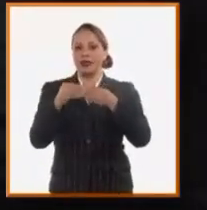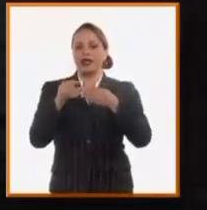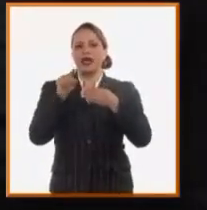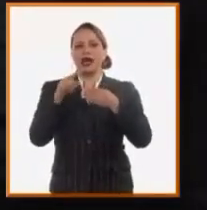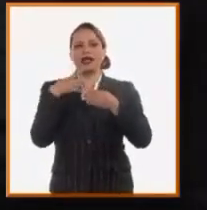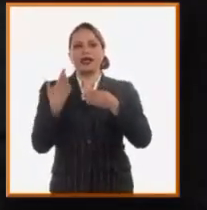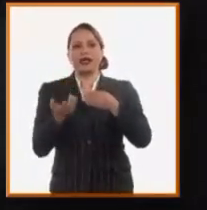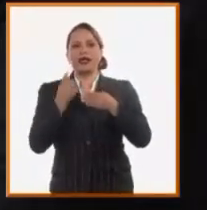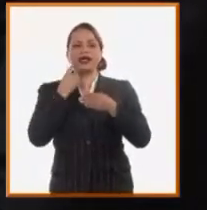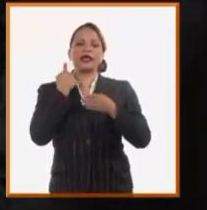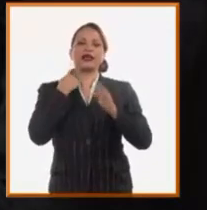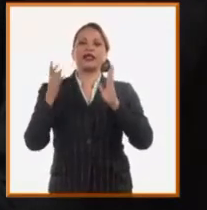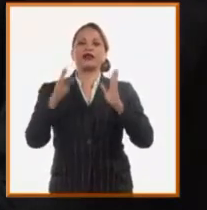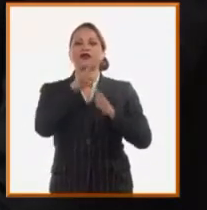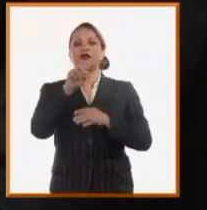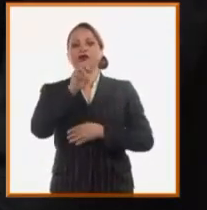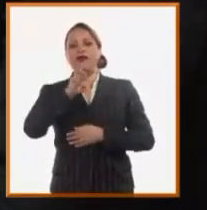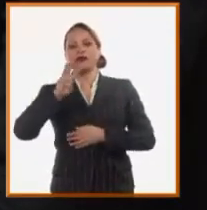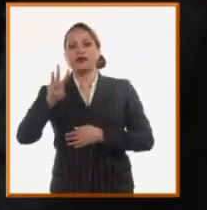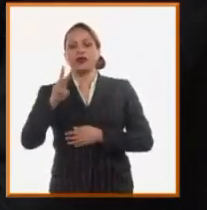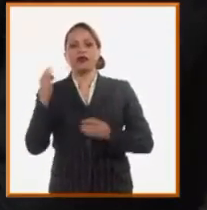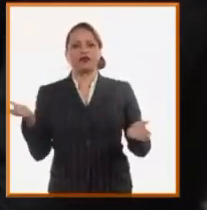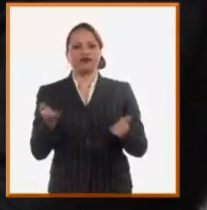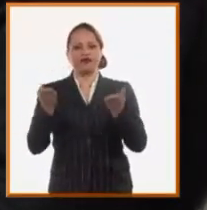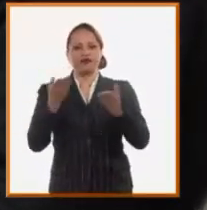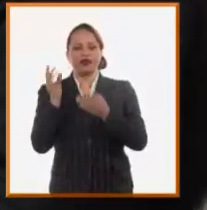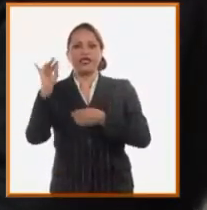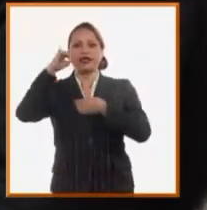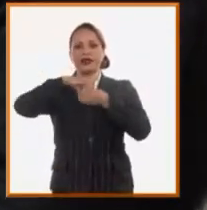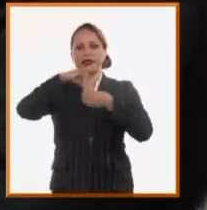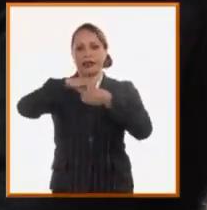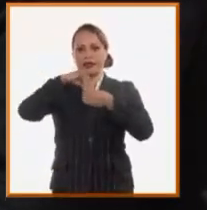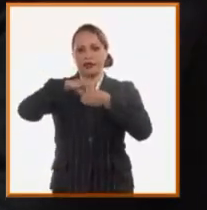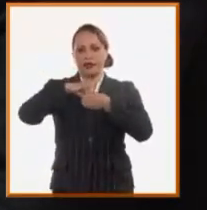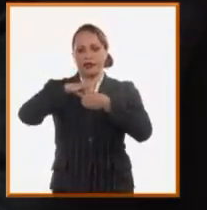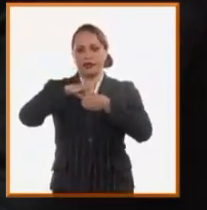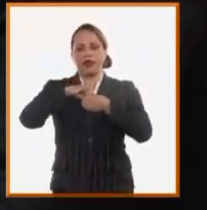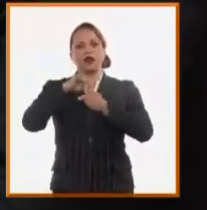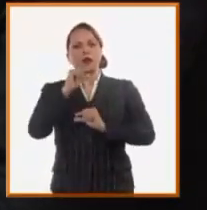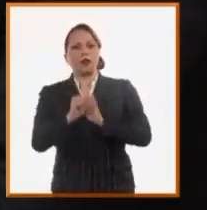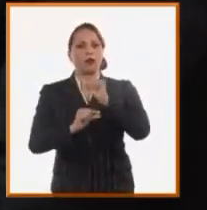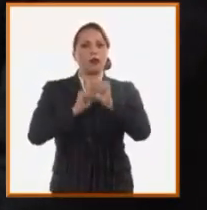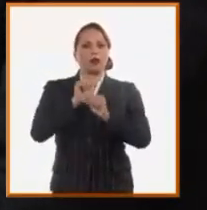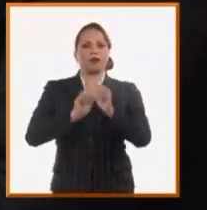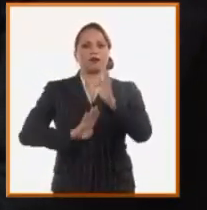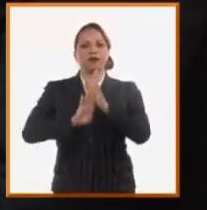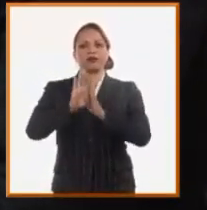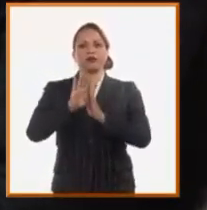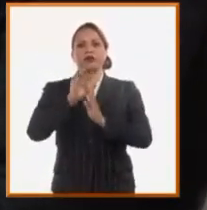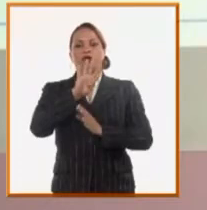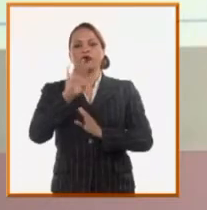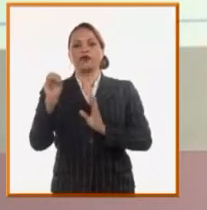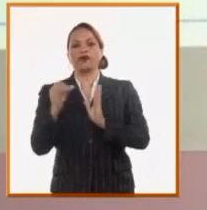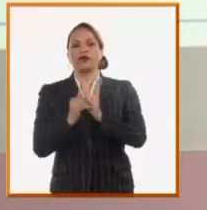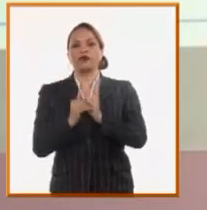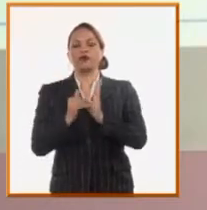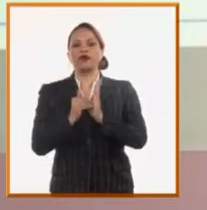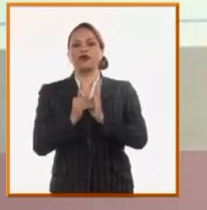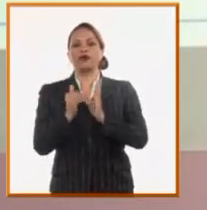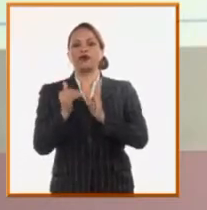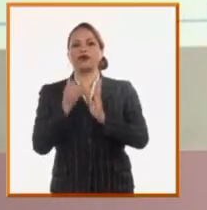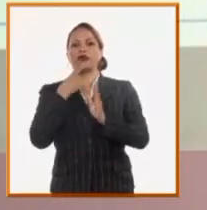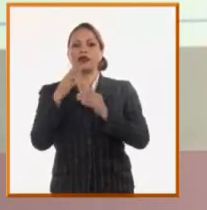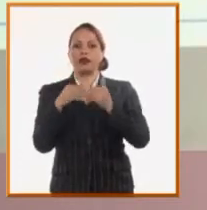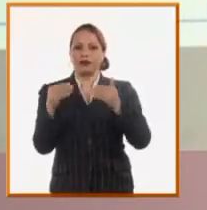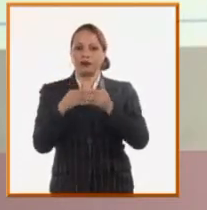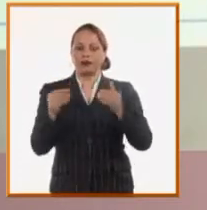a expresar en el año 2023 una gradual recuperación de sus ingresos. Van a crecer más de 400 millones de dólares. También